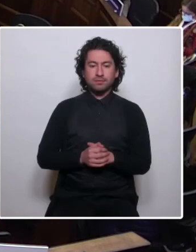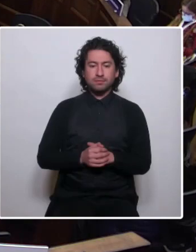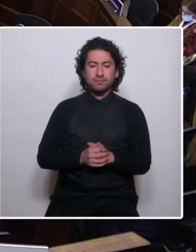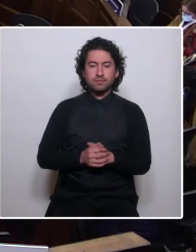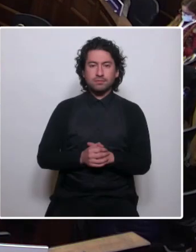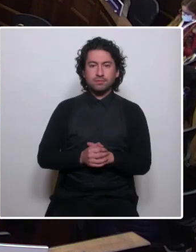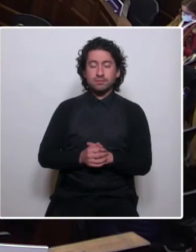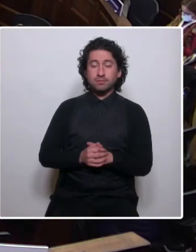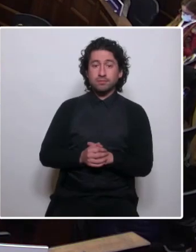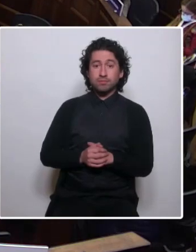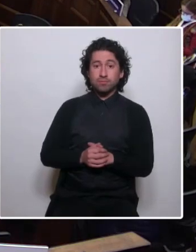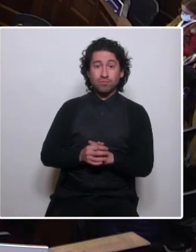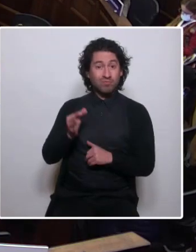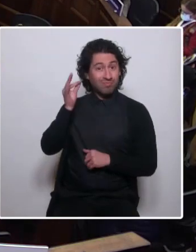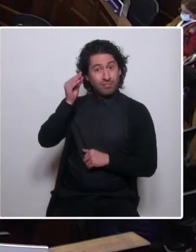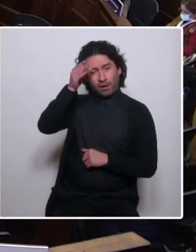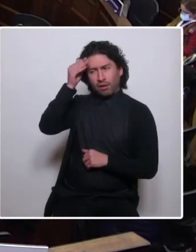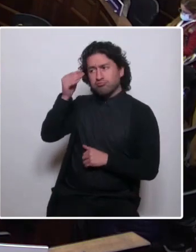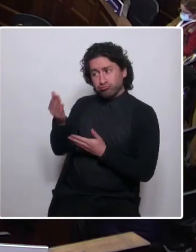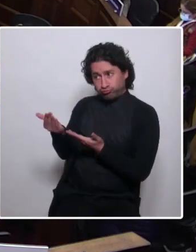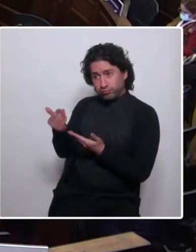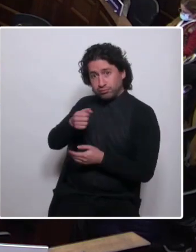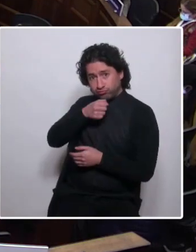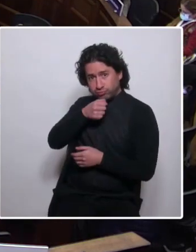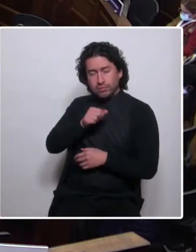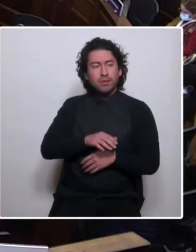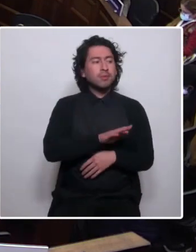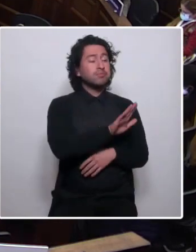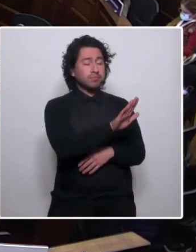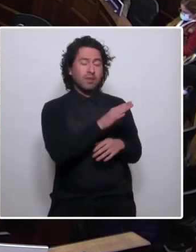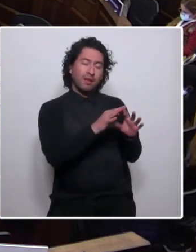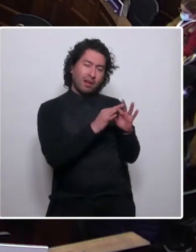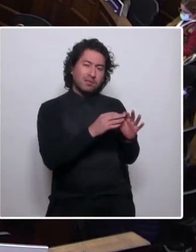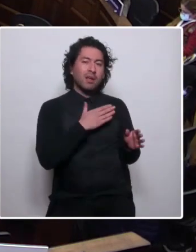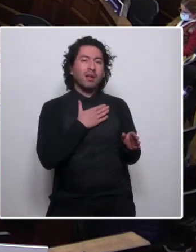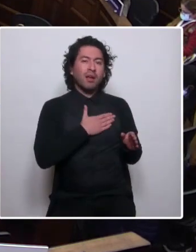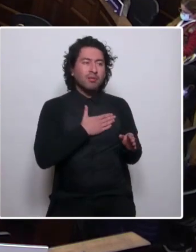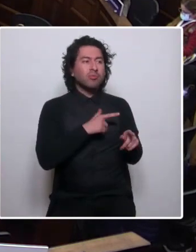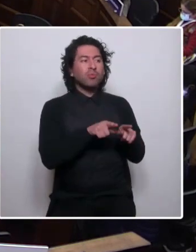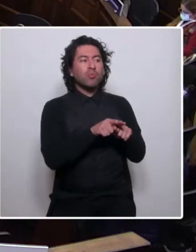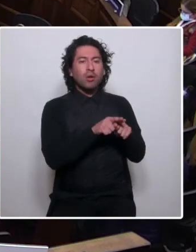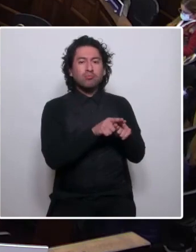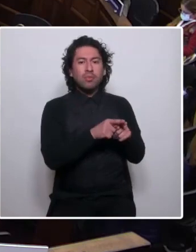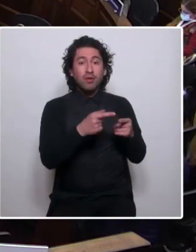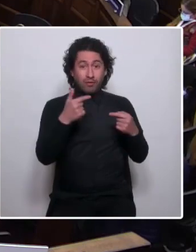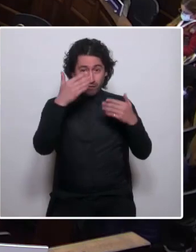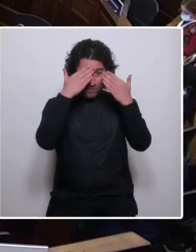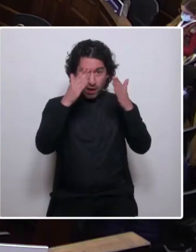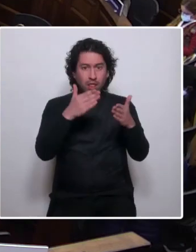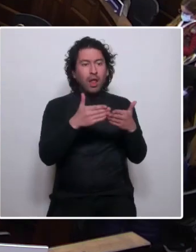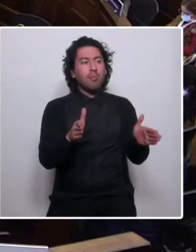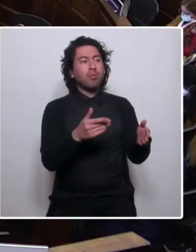Adelante. Gracias, Presidenta. Queremos retirar la siguiente indicación del Frente Amplio.